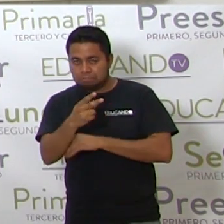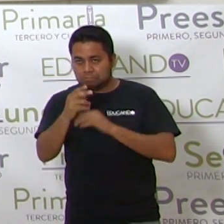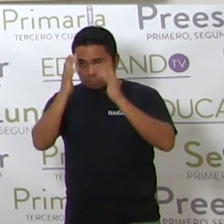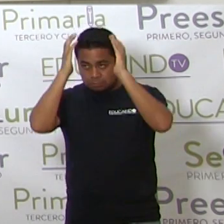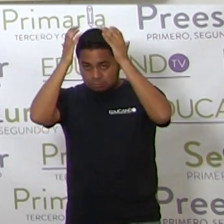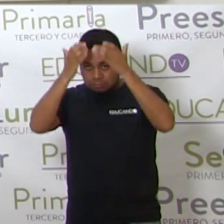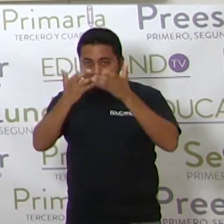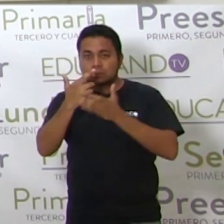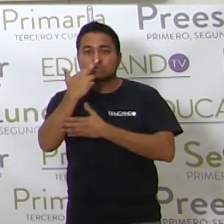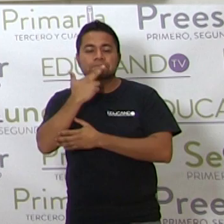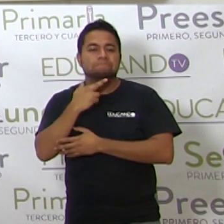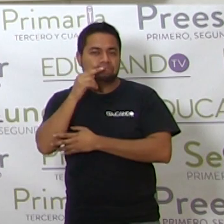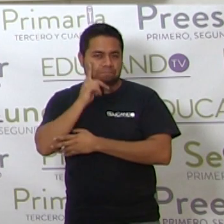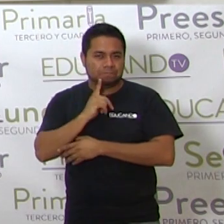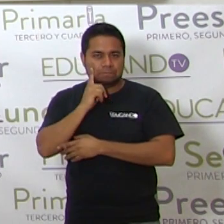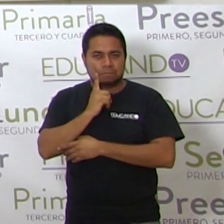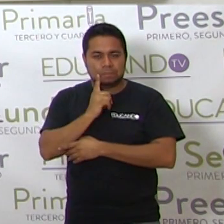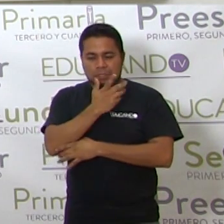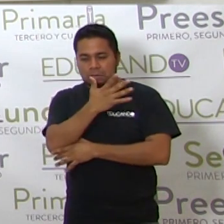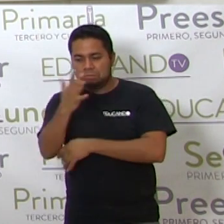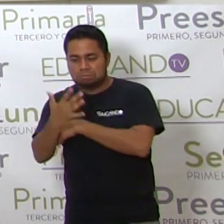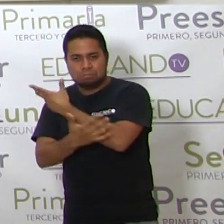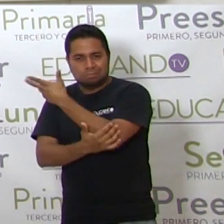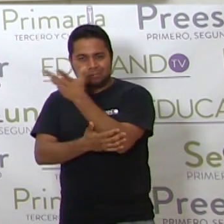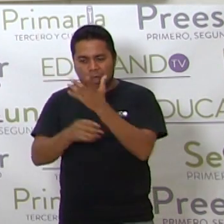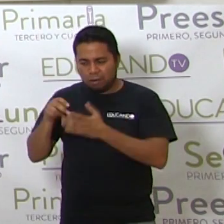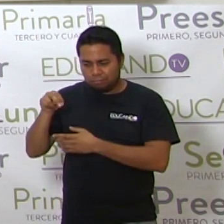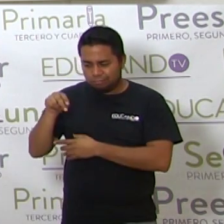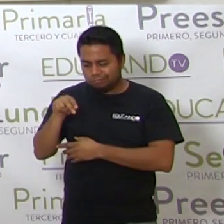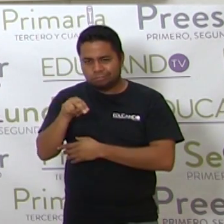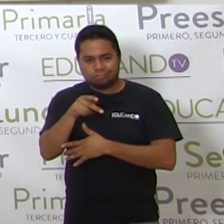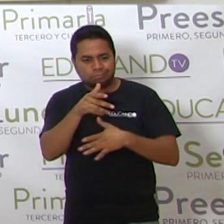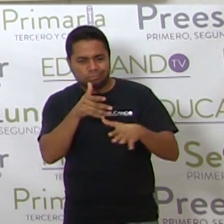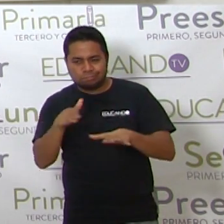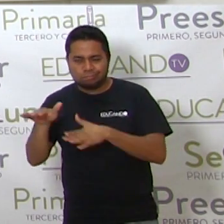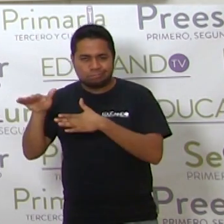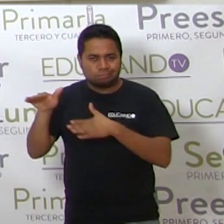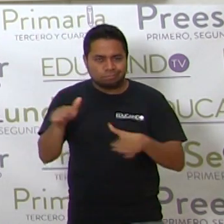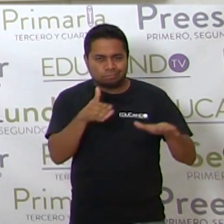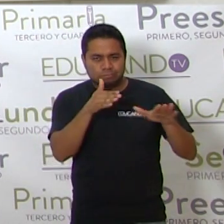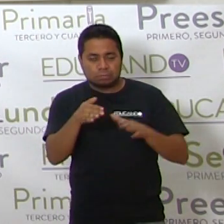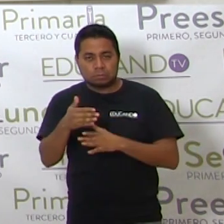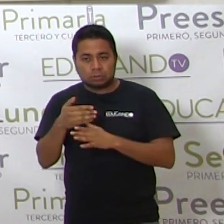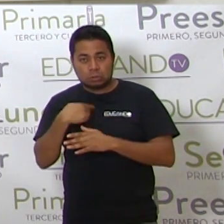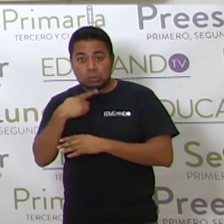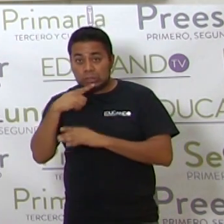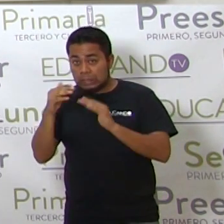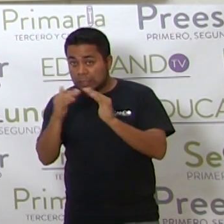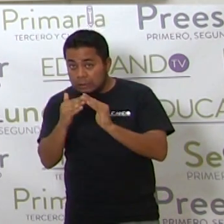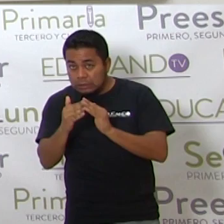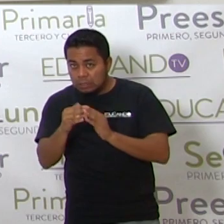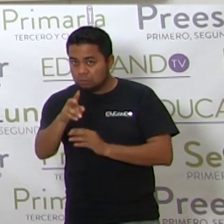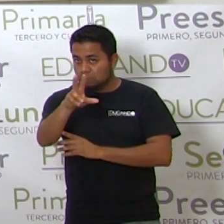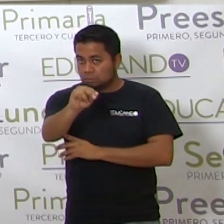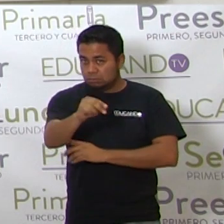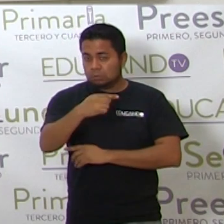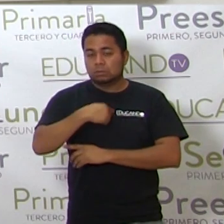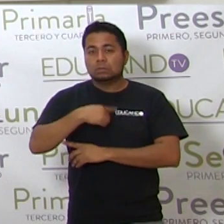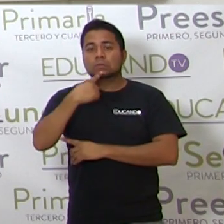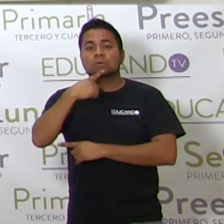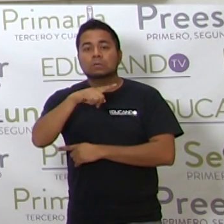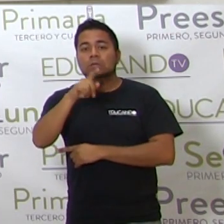camina por el bosque bien ahora no estamos hablando de una casa estamos hablando